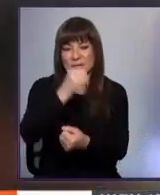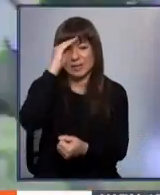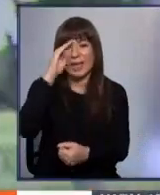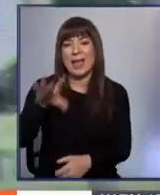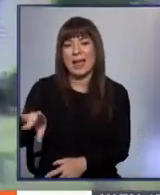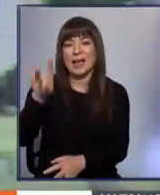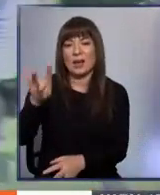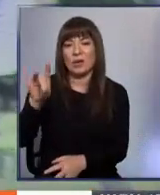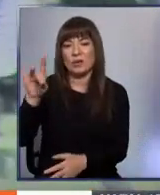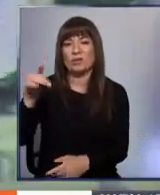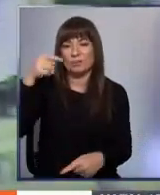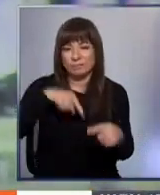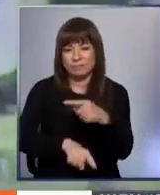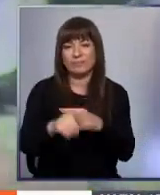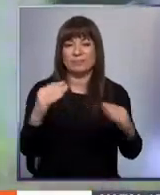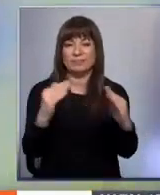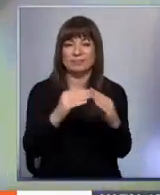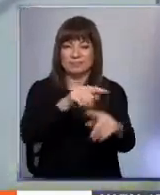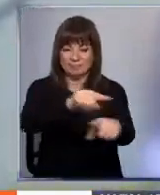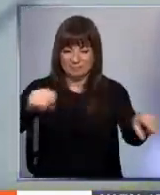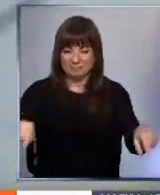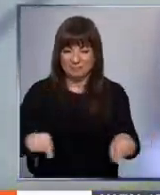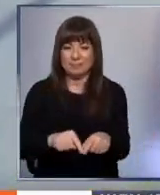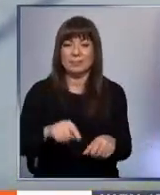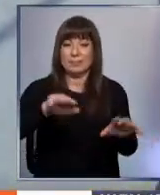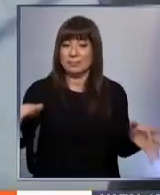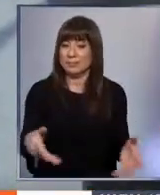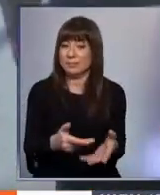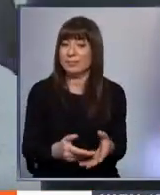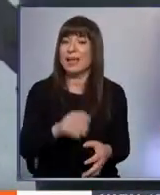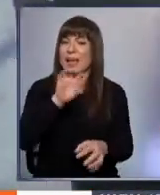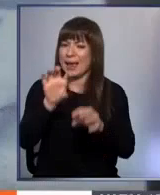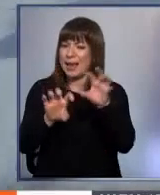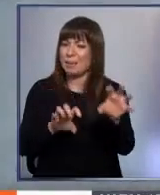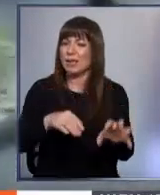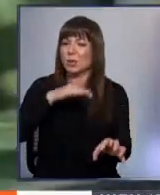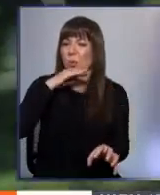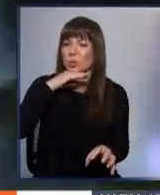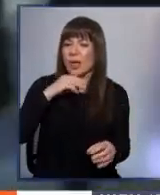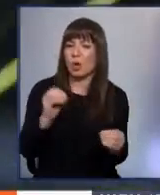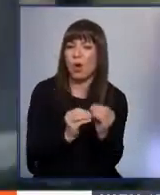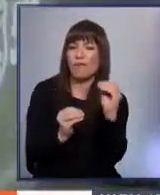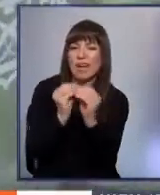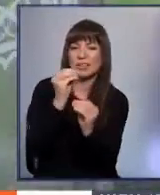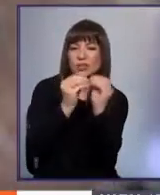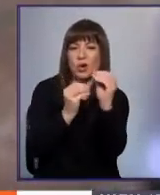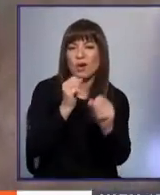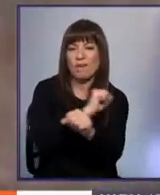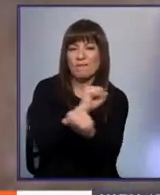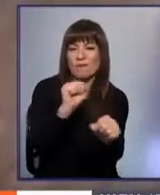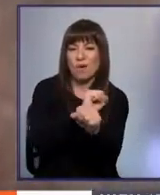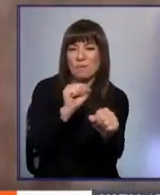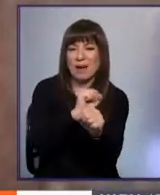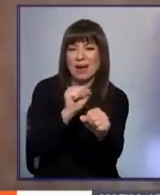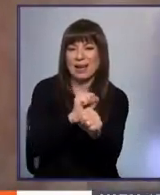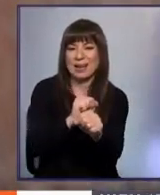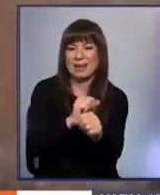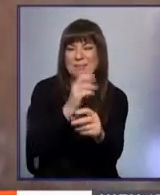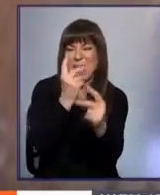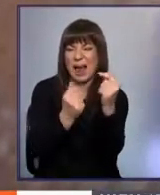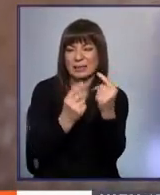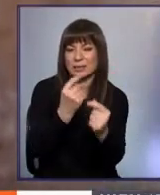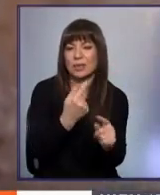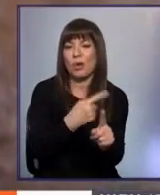en el interior del dormitorio de Camilo. Elementos utilizados generalmente para la confección de bombas, niples similares a los utilizados en los